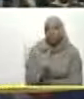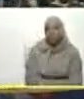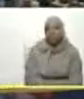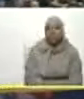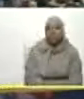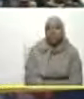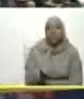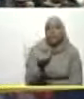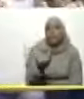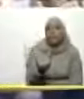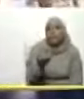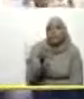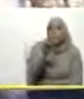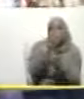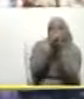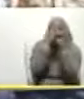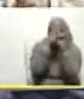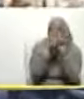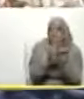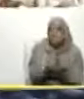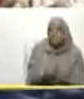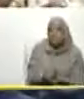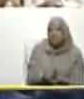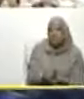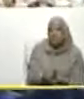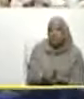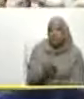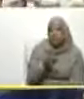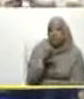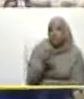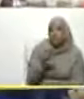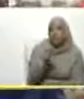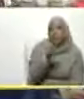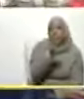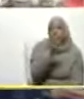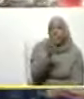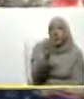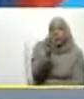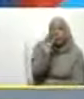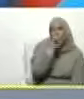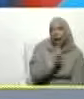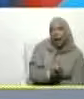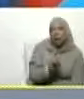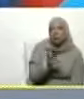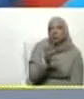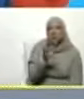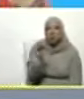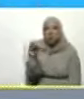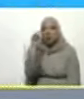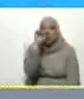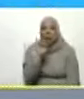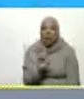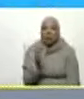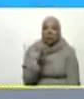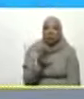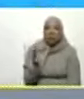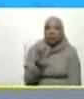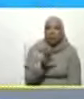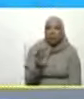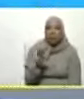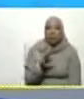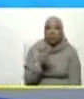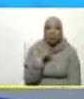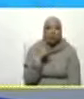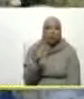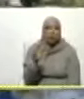Más o menos calculo de 30 a 50. Más o menos. Ah,